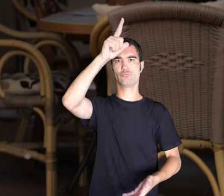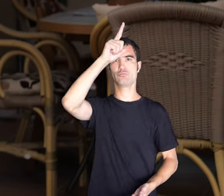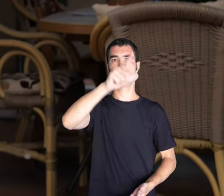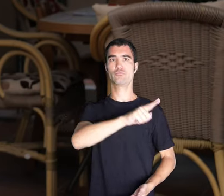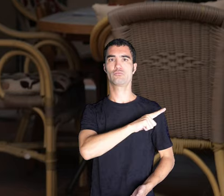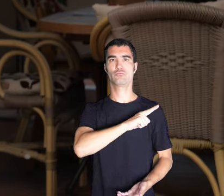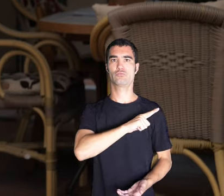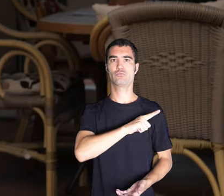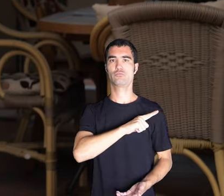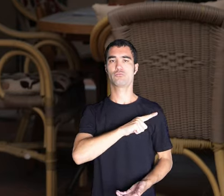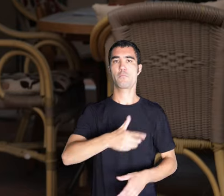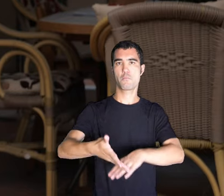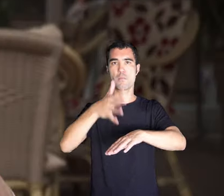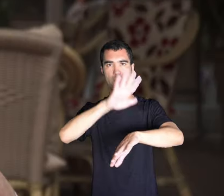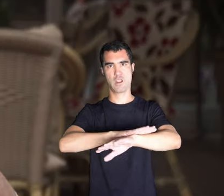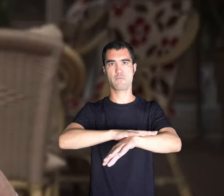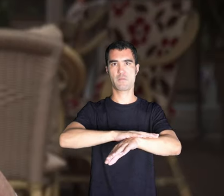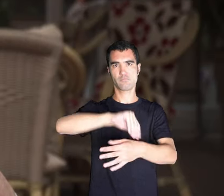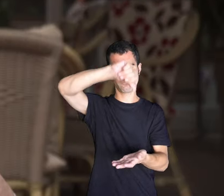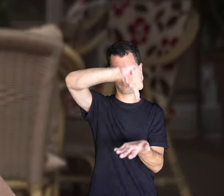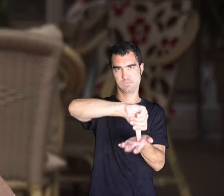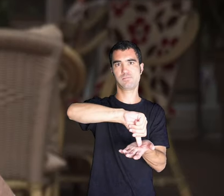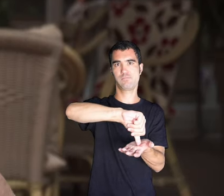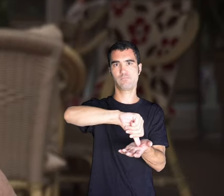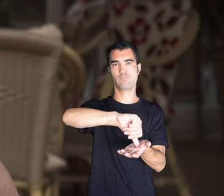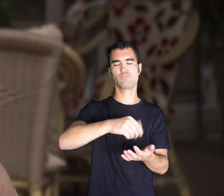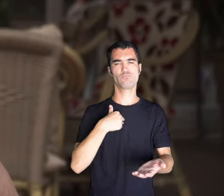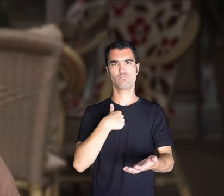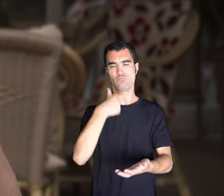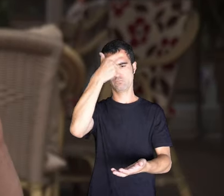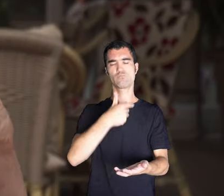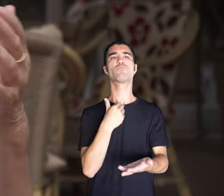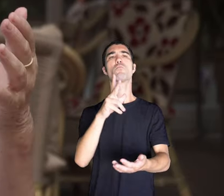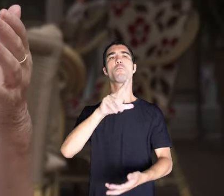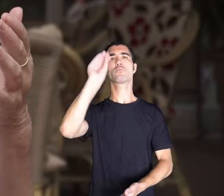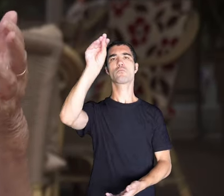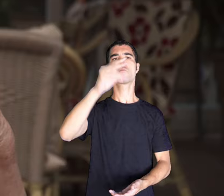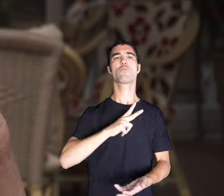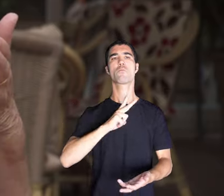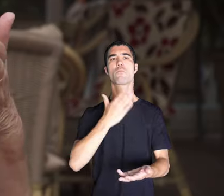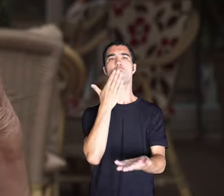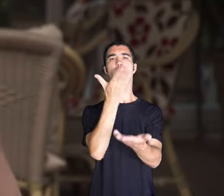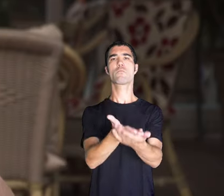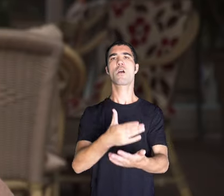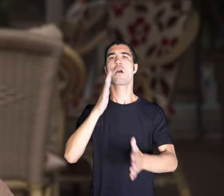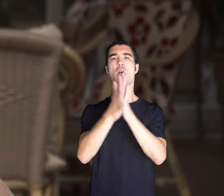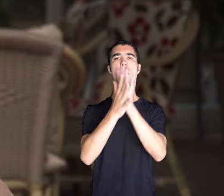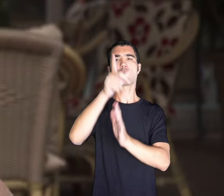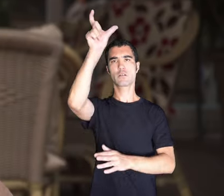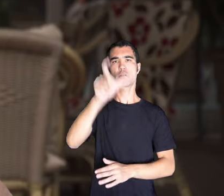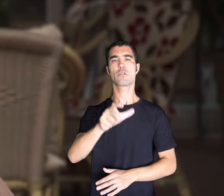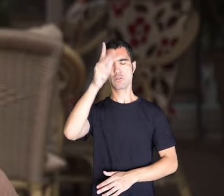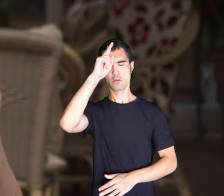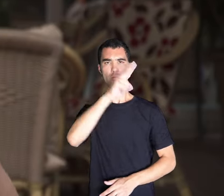a la comandancia de Palma y he pedido para hablar con el comandante. Y es